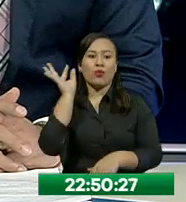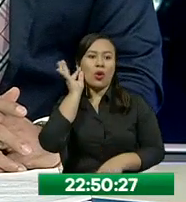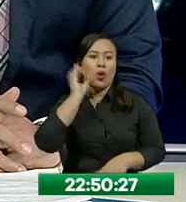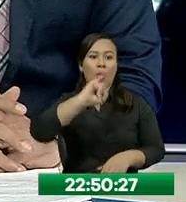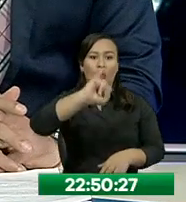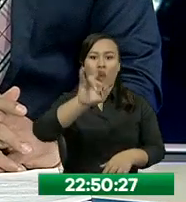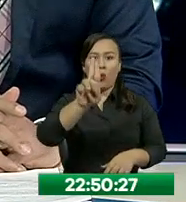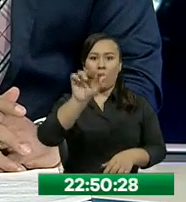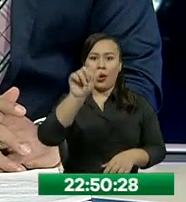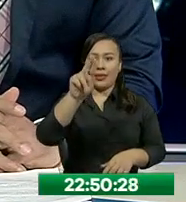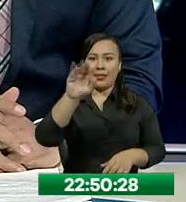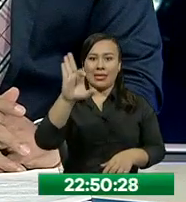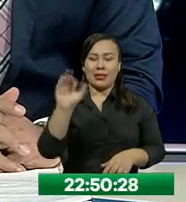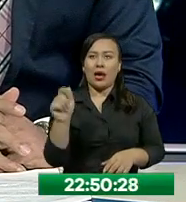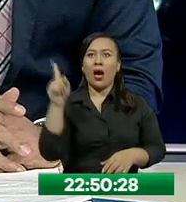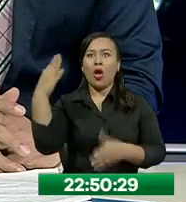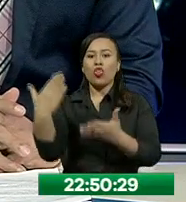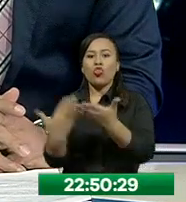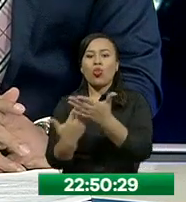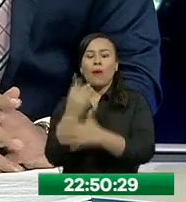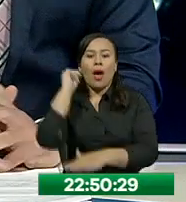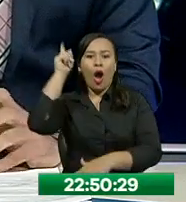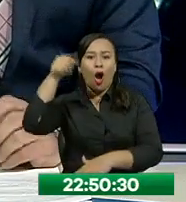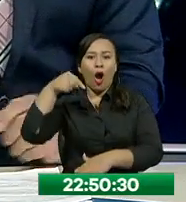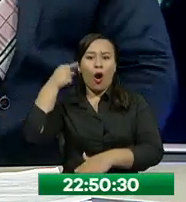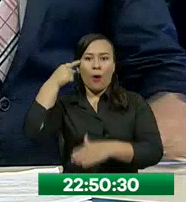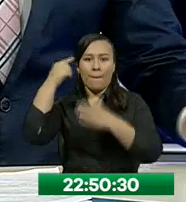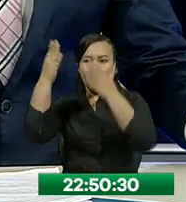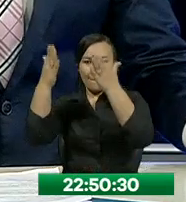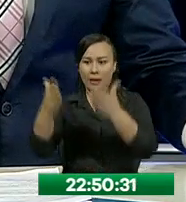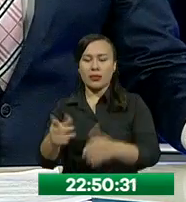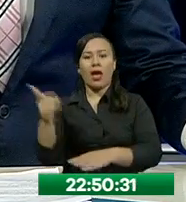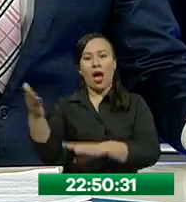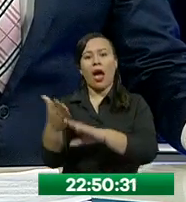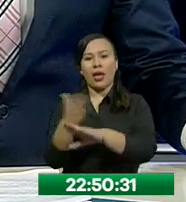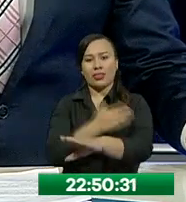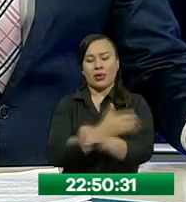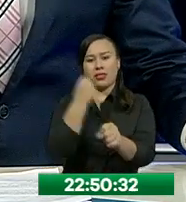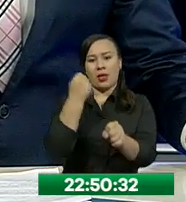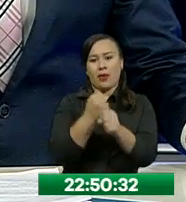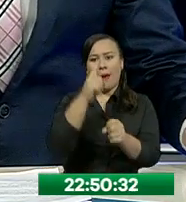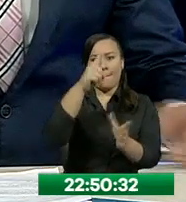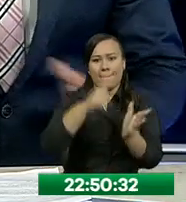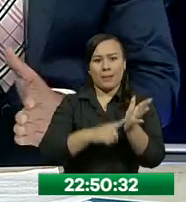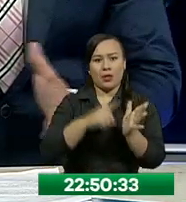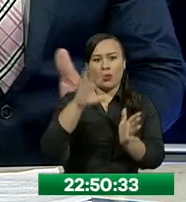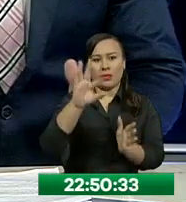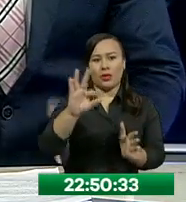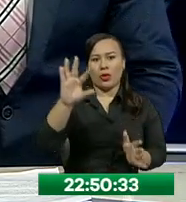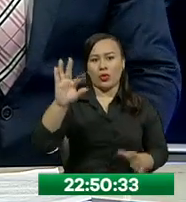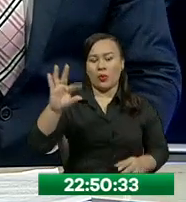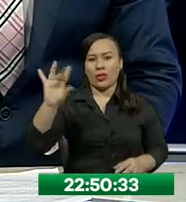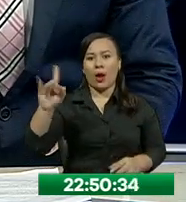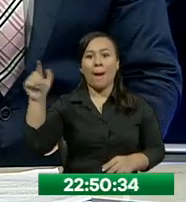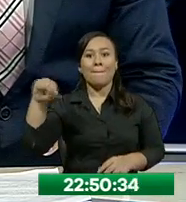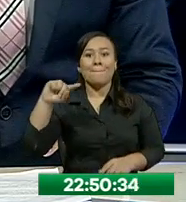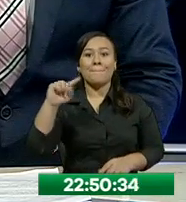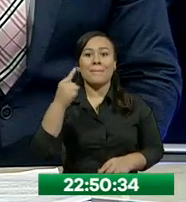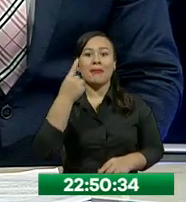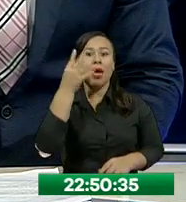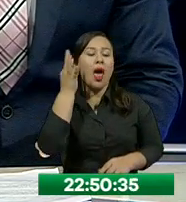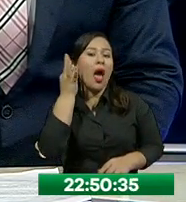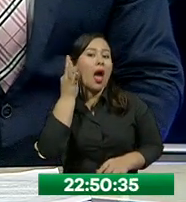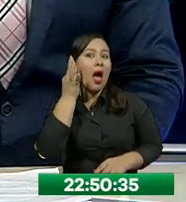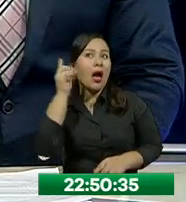será posesionada como nueva gobernadora del Guayas, cargo que ya ocupó en 1998. De hecho, fue la primera mujer en ocupar